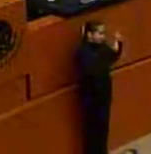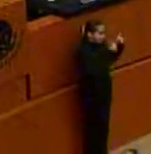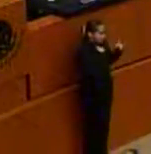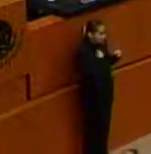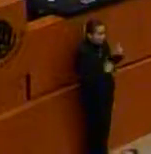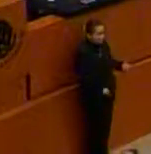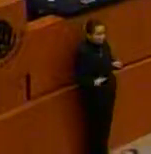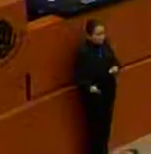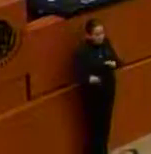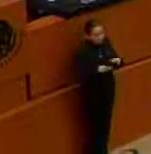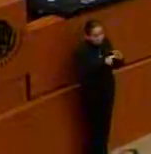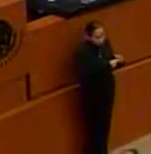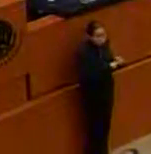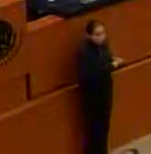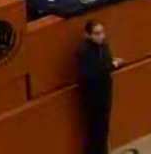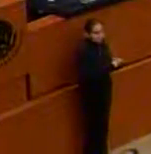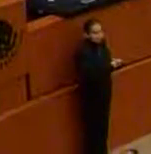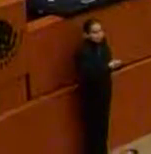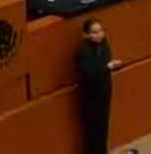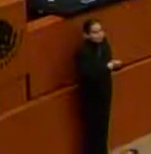en la economía informal